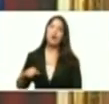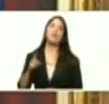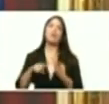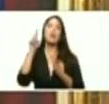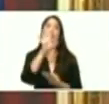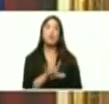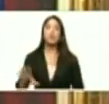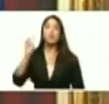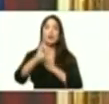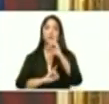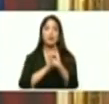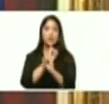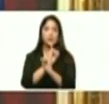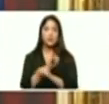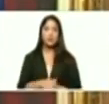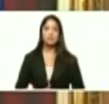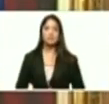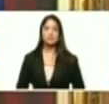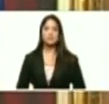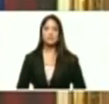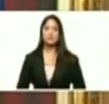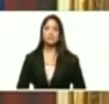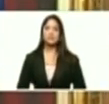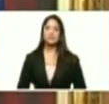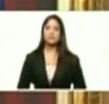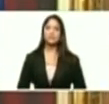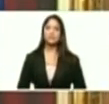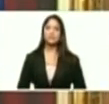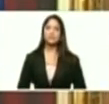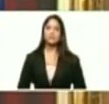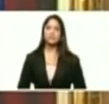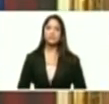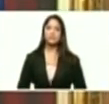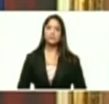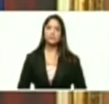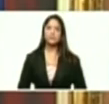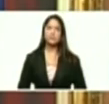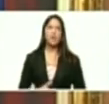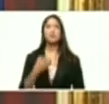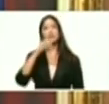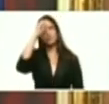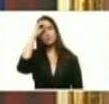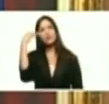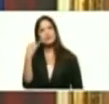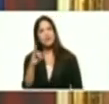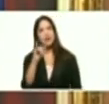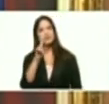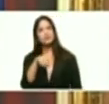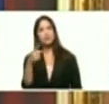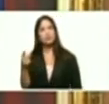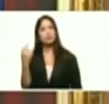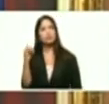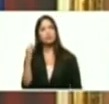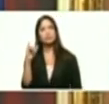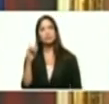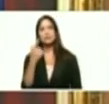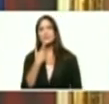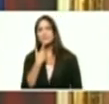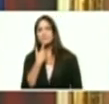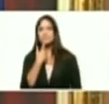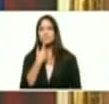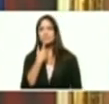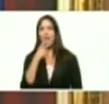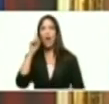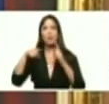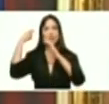lo nacional, en lo internacional. Y un día como hoy, no sé si habrá por allí imágenes